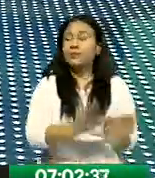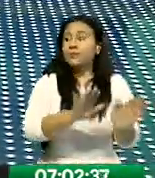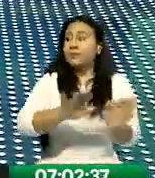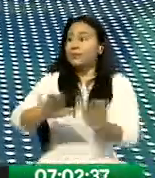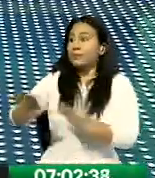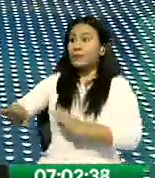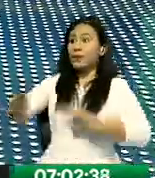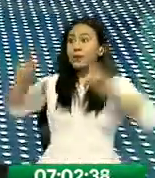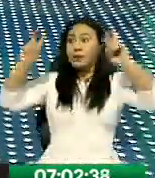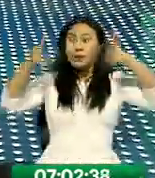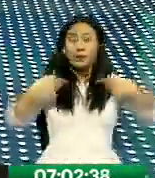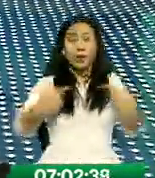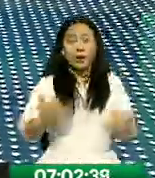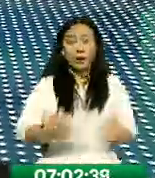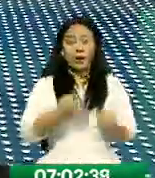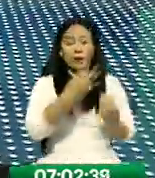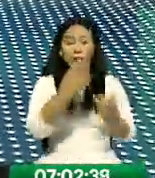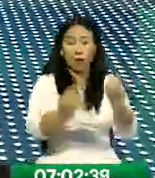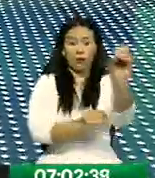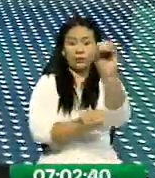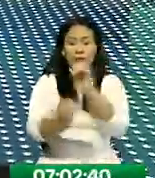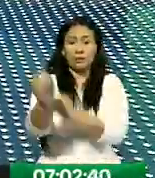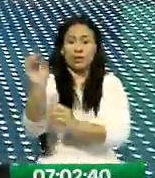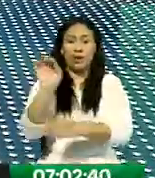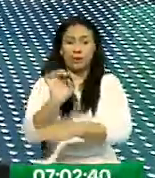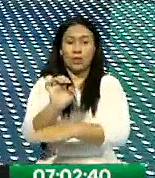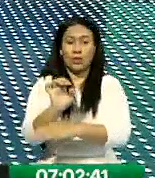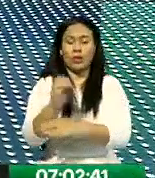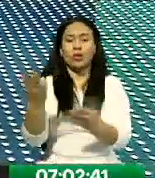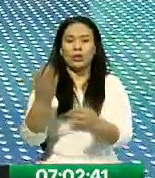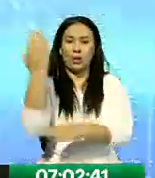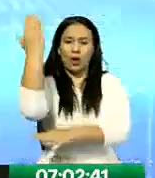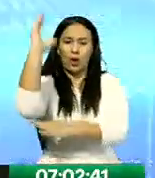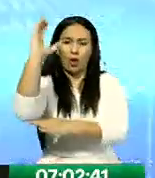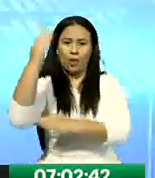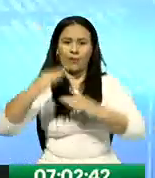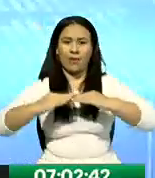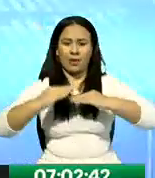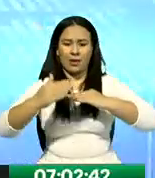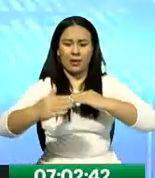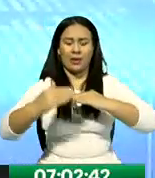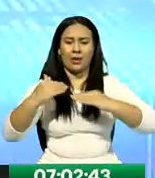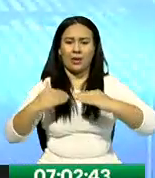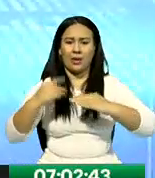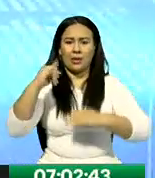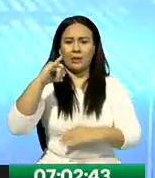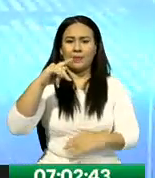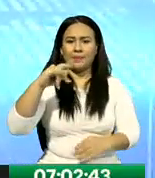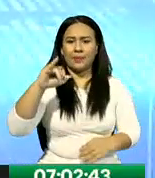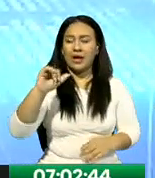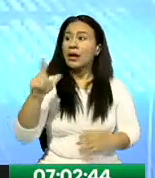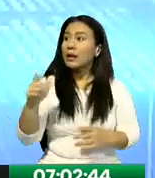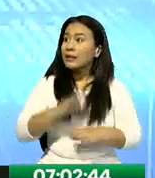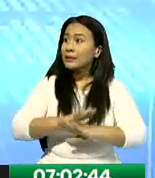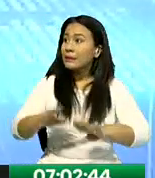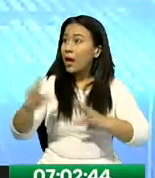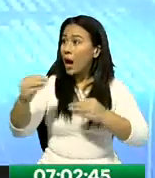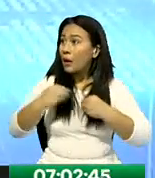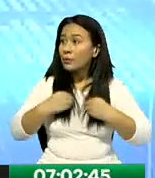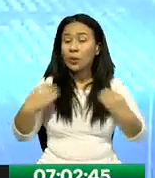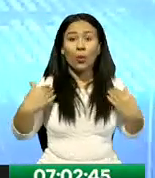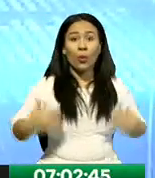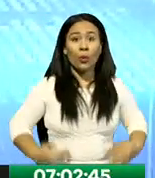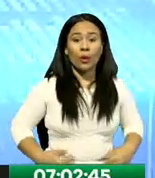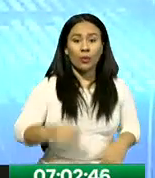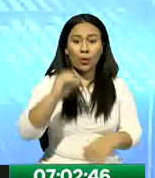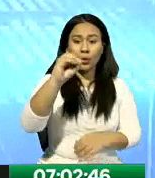Cambiamos de tema para contarles que el consulado de Ecuador en la localidad colombiana de Ipiales confirmó la hora de salida de los cuerpos de Óscar Villacís